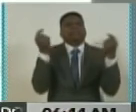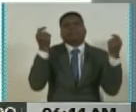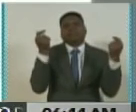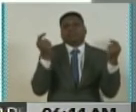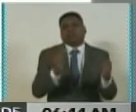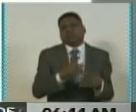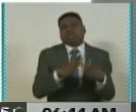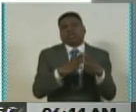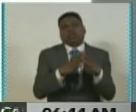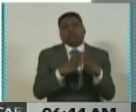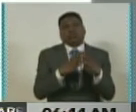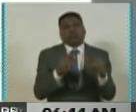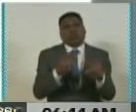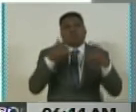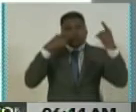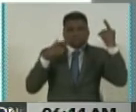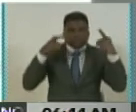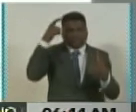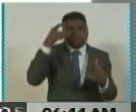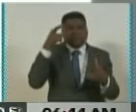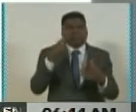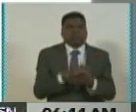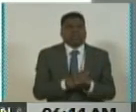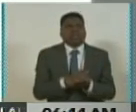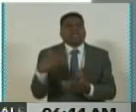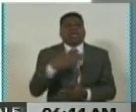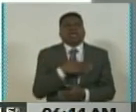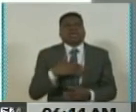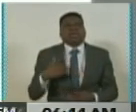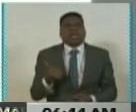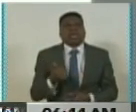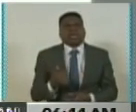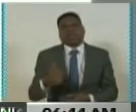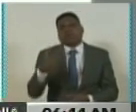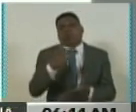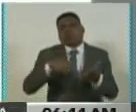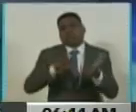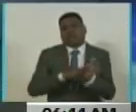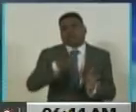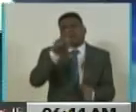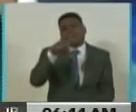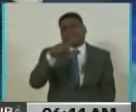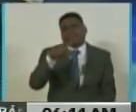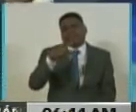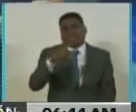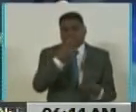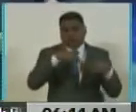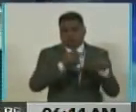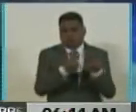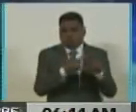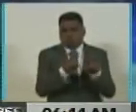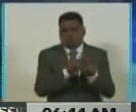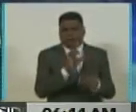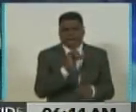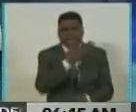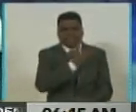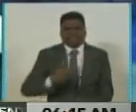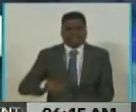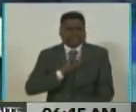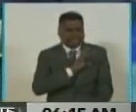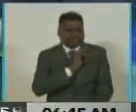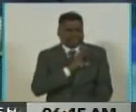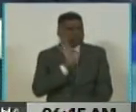de todo lo que sea chavista. Añoran un Pinochet, nos dice Manuel Méndez, para complementar pues la conversación de